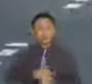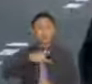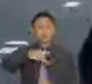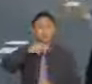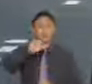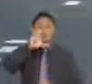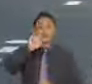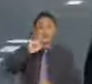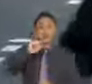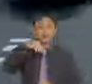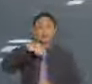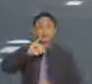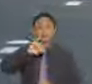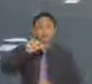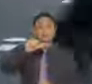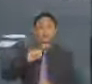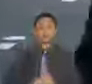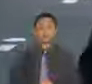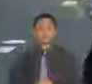no termina